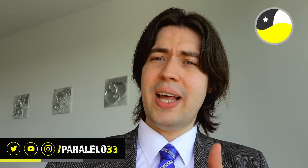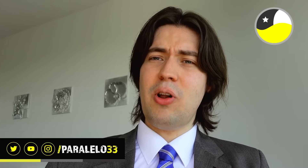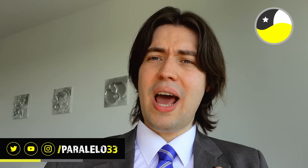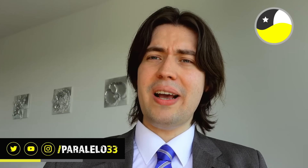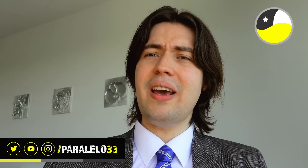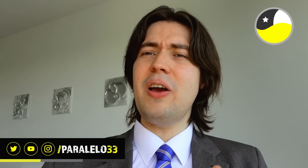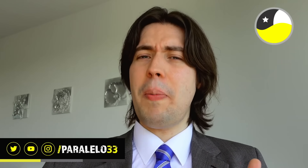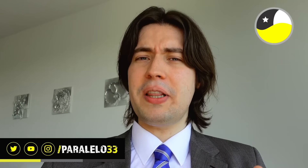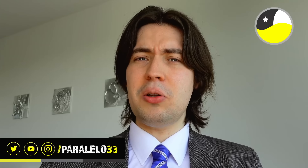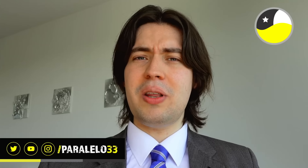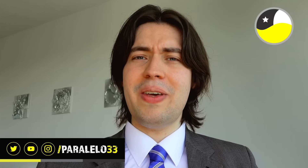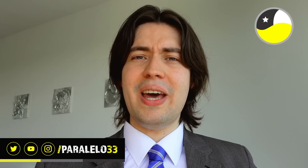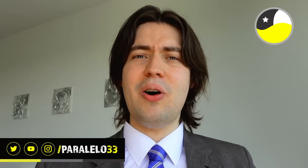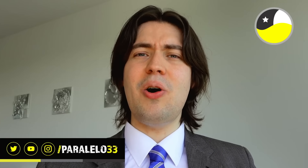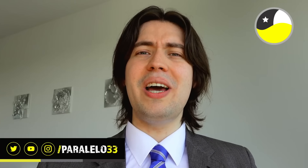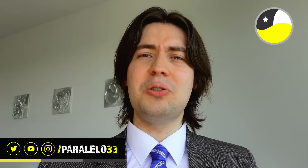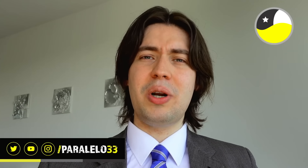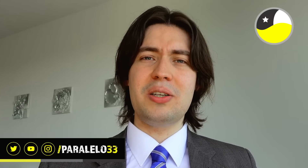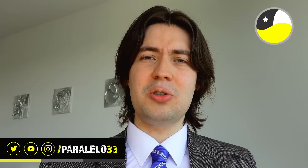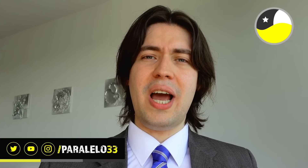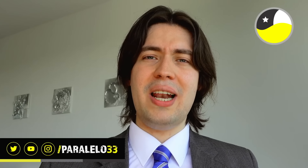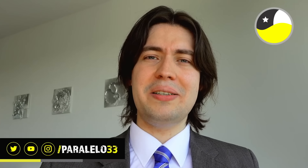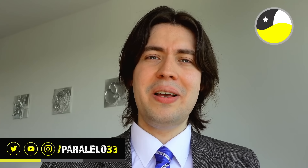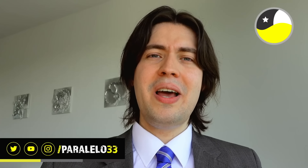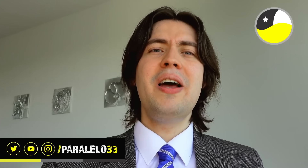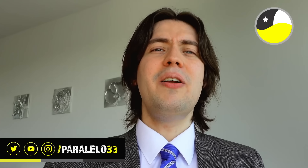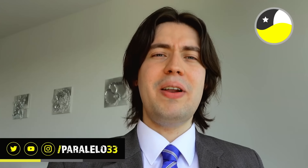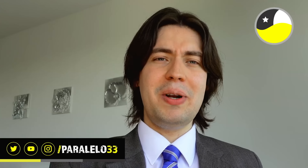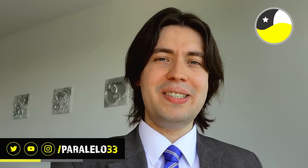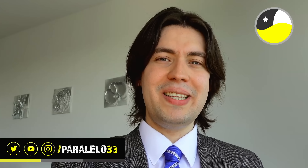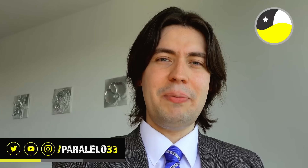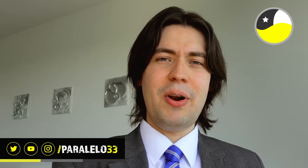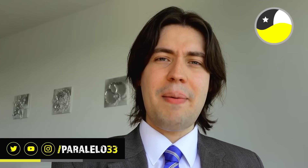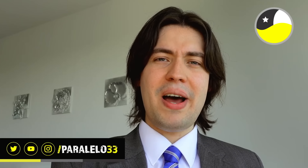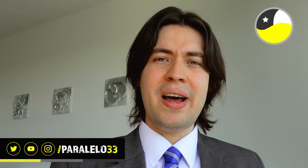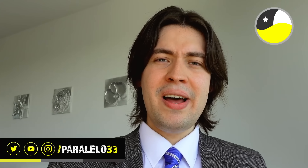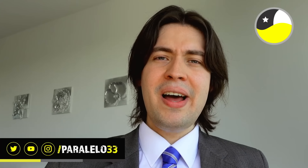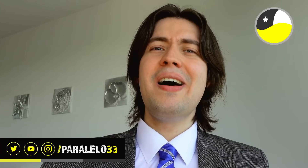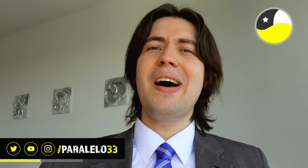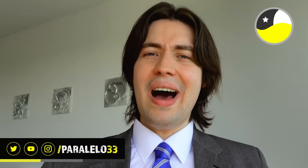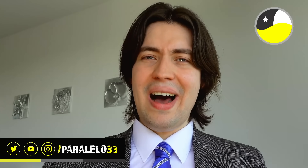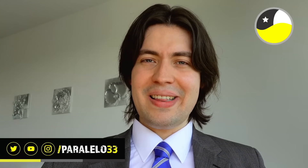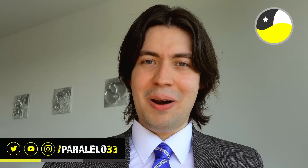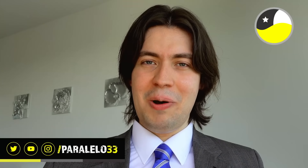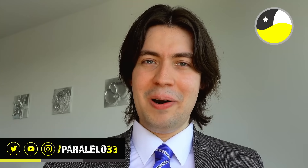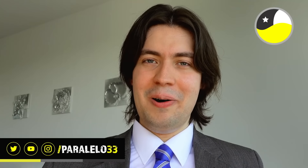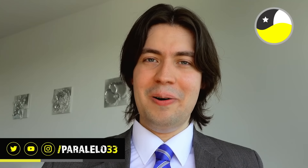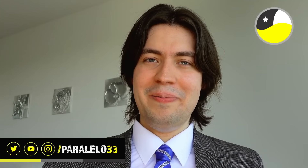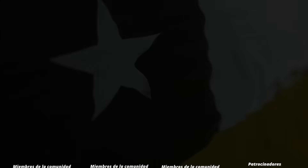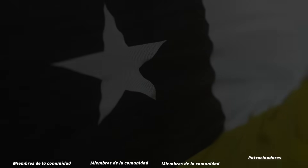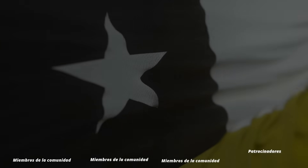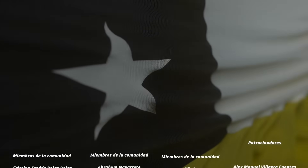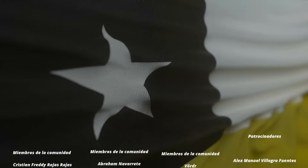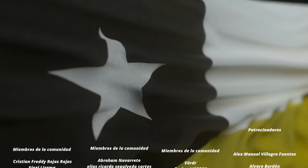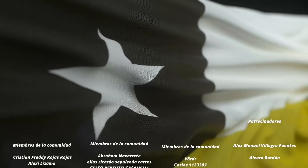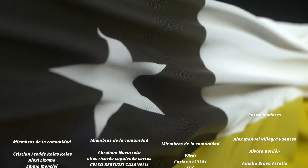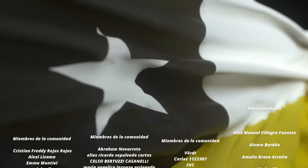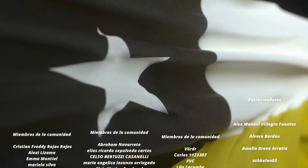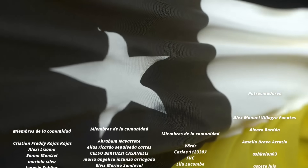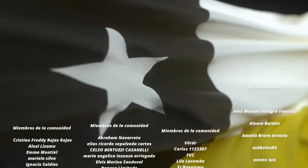dando like y compartiendo este vídeo en sus redes sociales nos veremos en el siguiente programa hasta luego